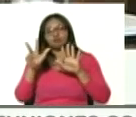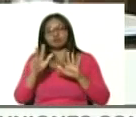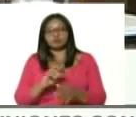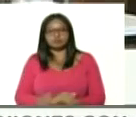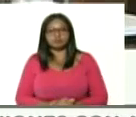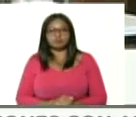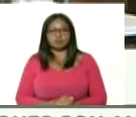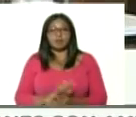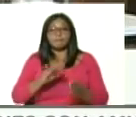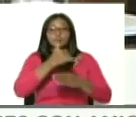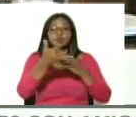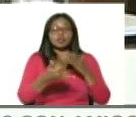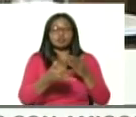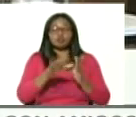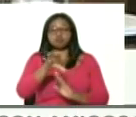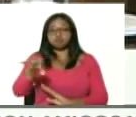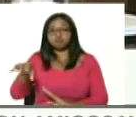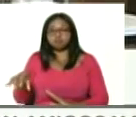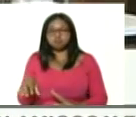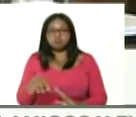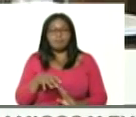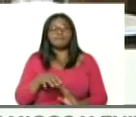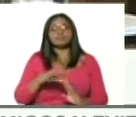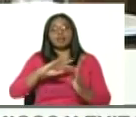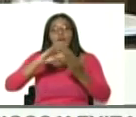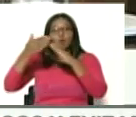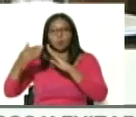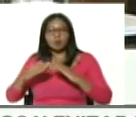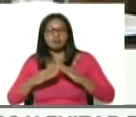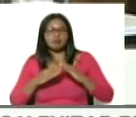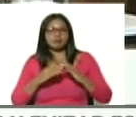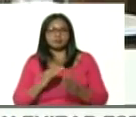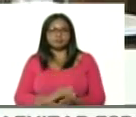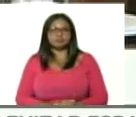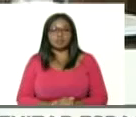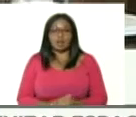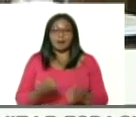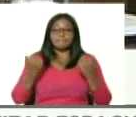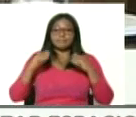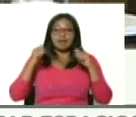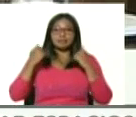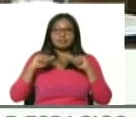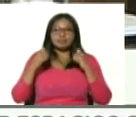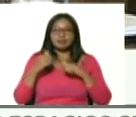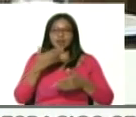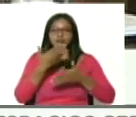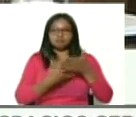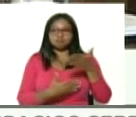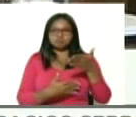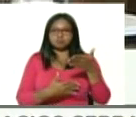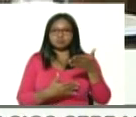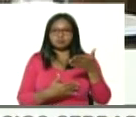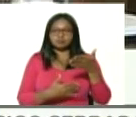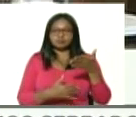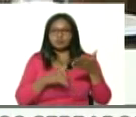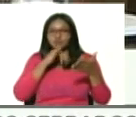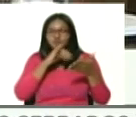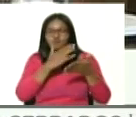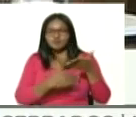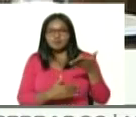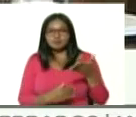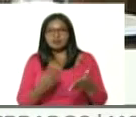ciudades comunales. Ahí es donde la práctica y la teoría y la práctica,